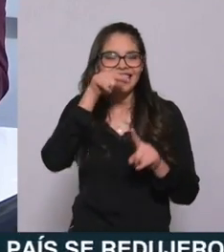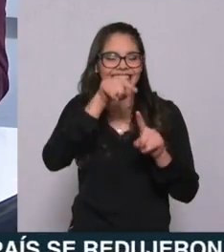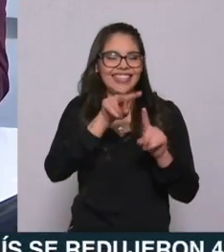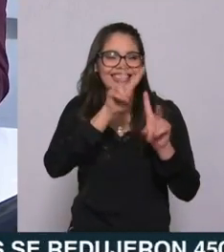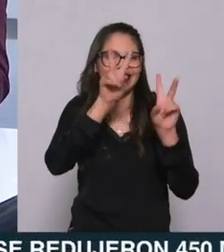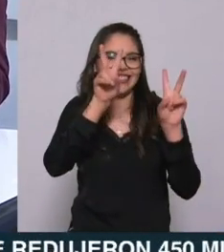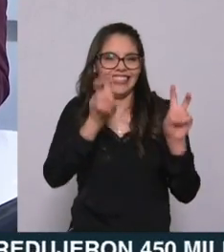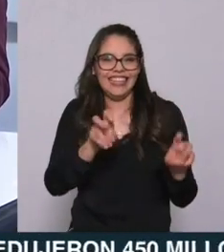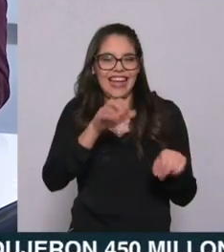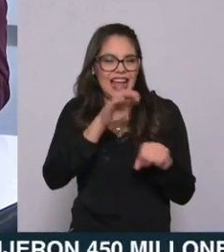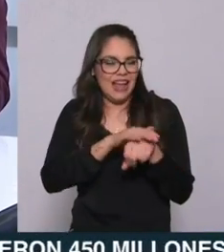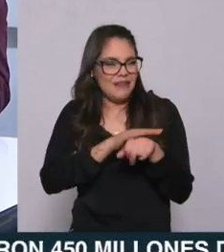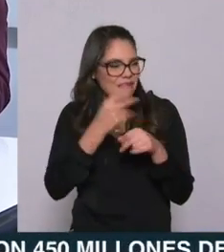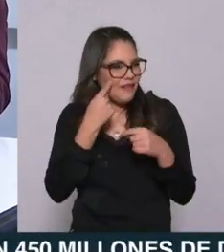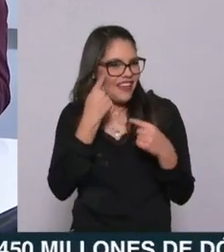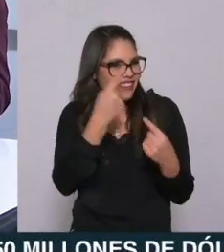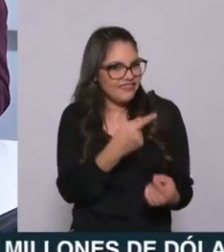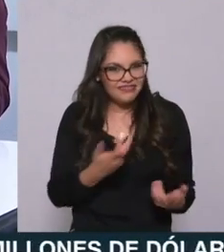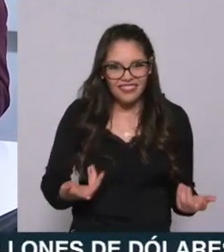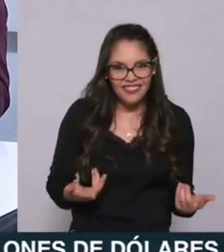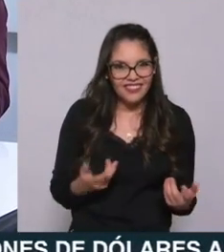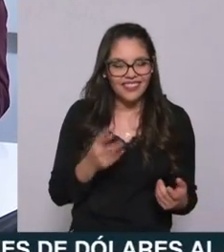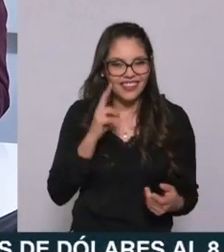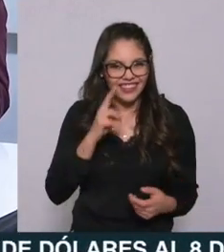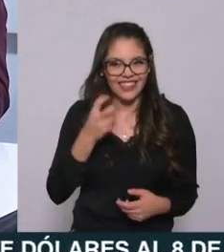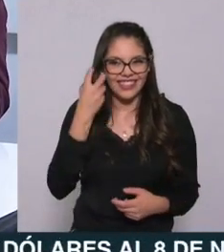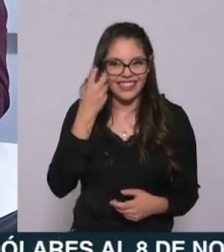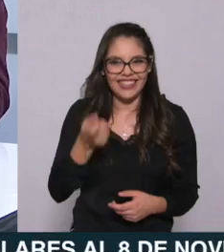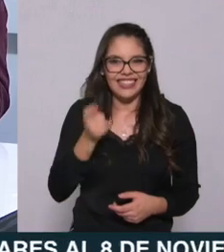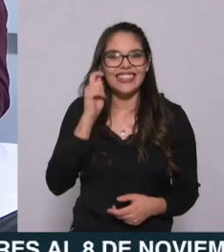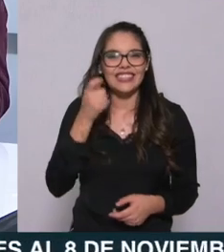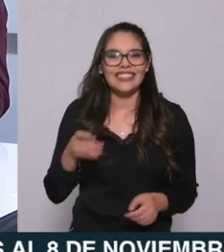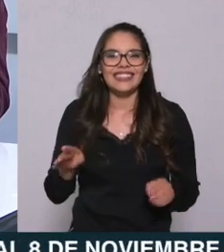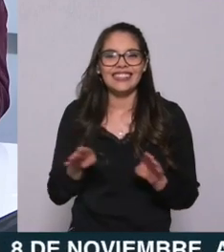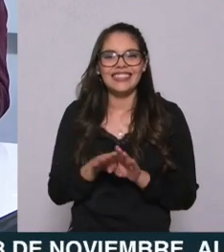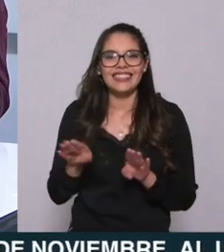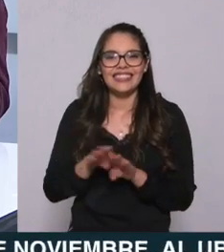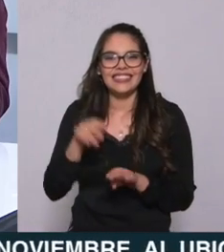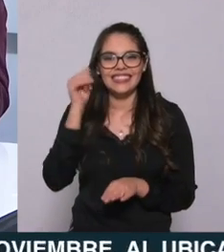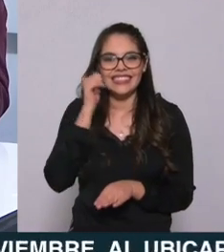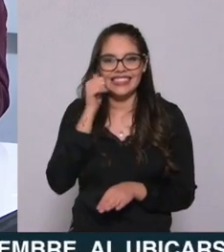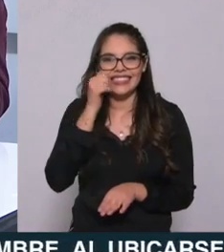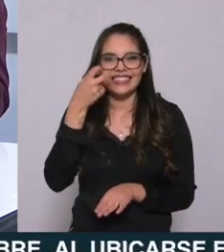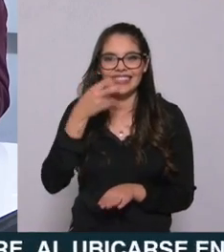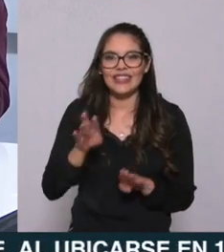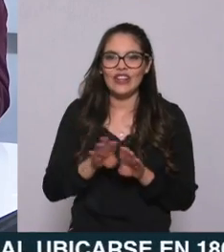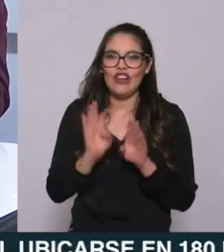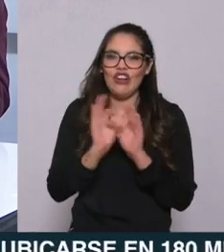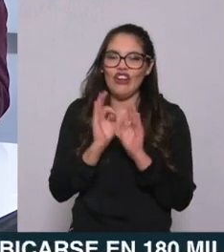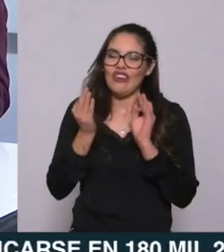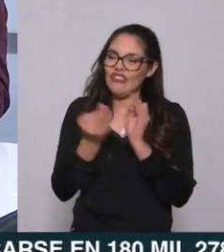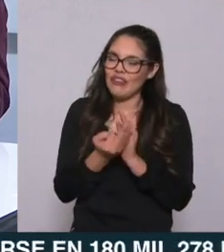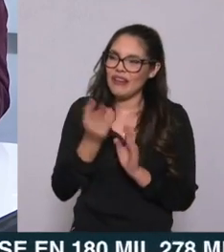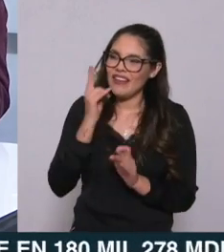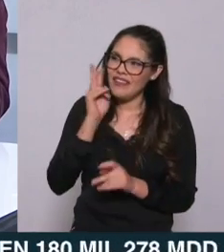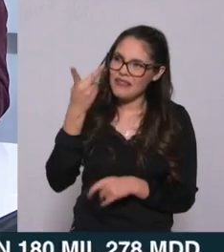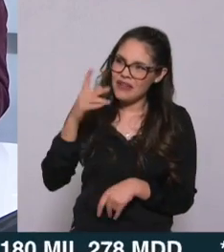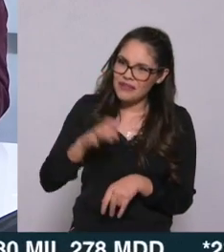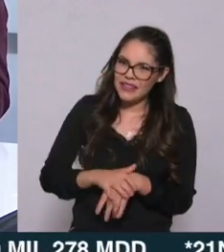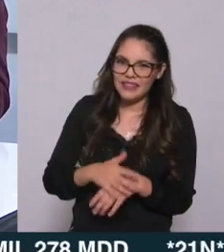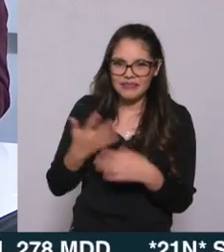El texto Amiga, date cuenta, o la frase Amiga, date cuenta, es precisamente como una forma irónica de decirle a tu amiga,